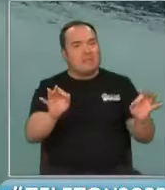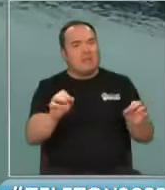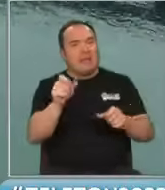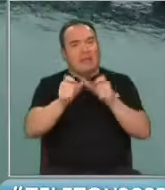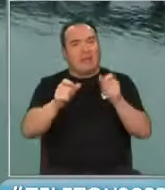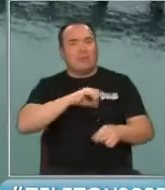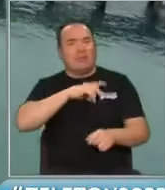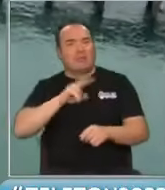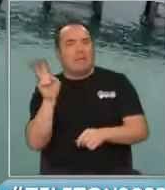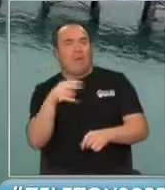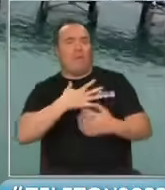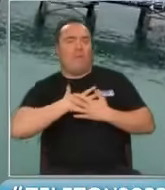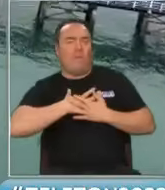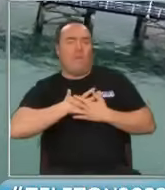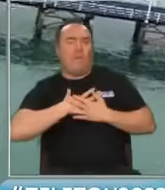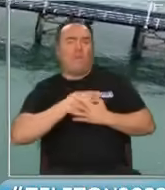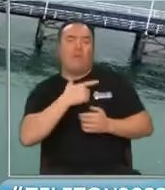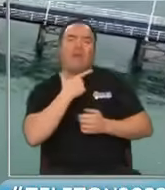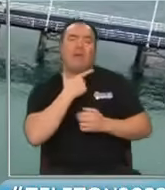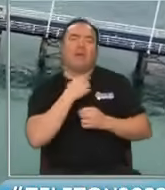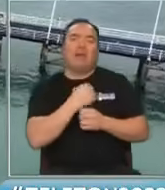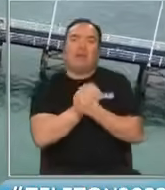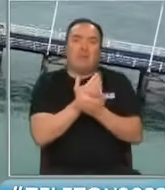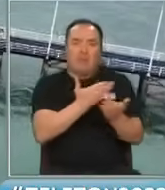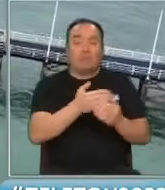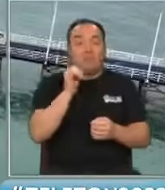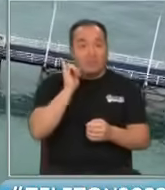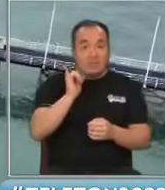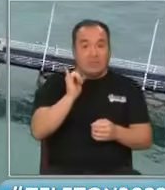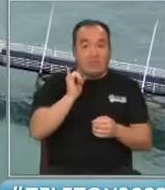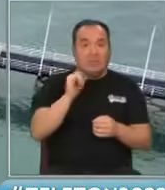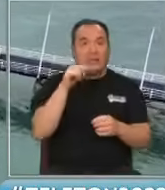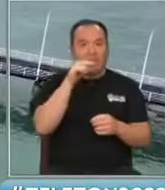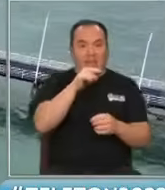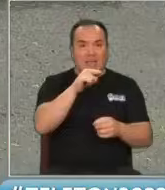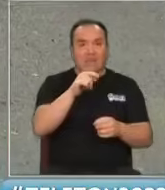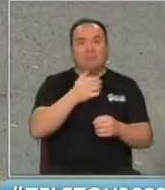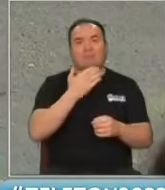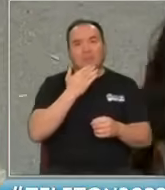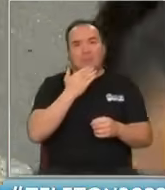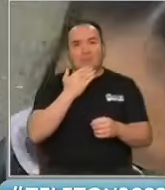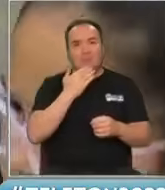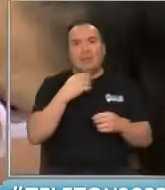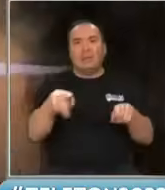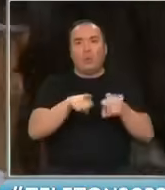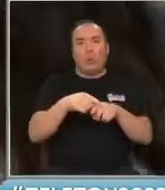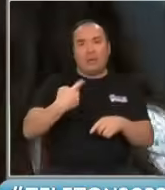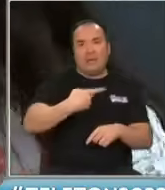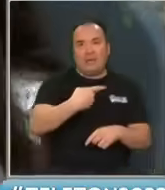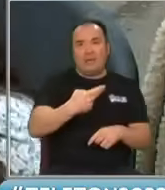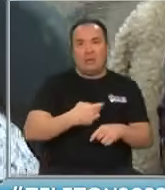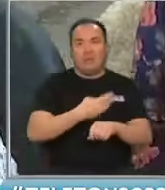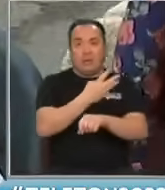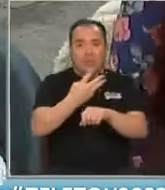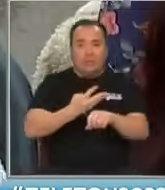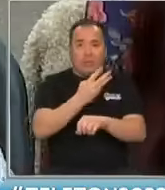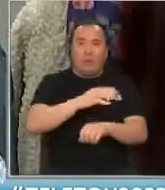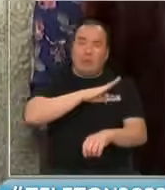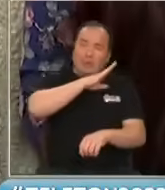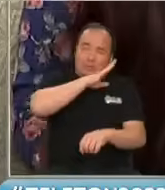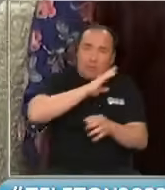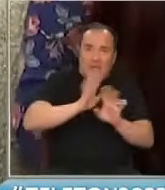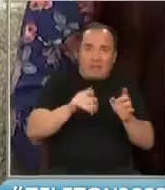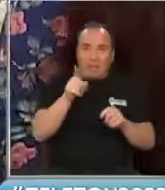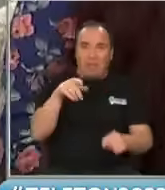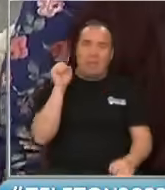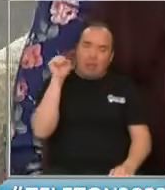ese carisma y esa sonrisa maravillosa, don Francisco. Así es, pero no solamente se ha robado el corazón, sino que está igual que yo, con 3 horas de sueño. Así que tiene